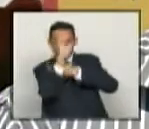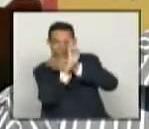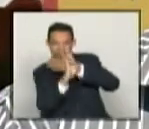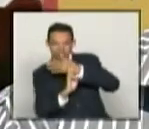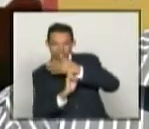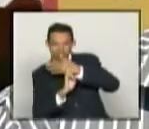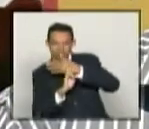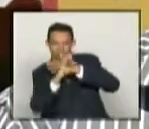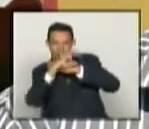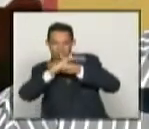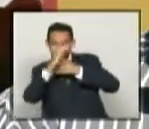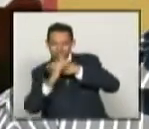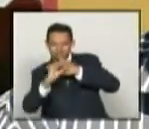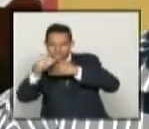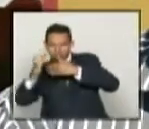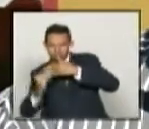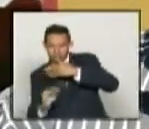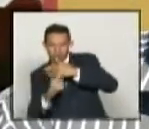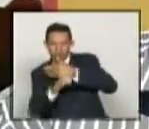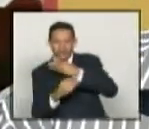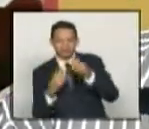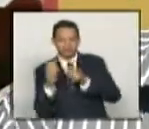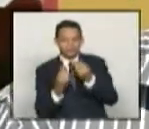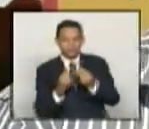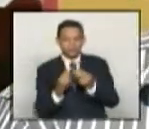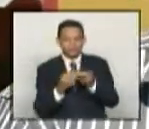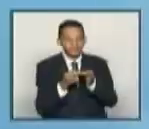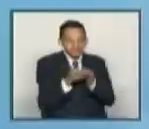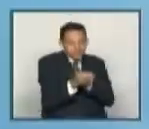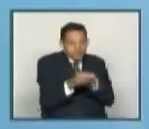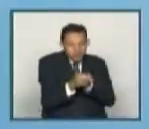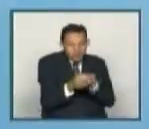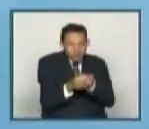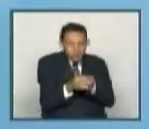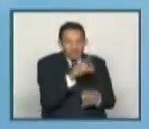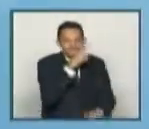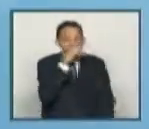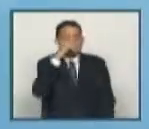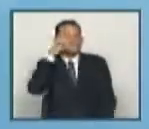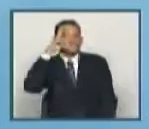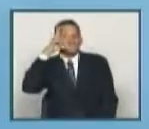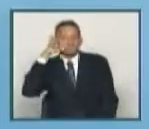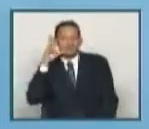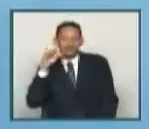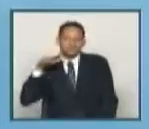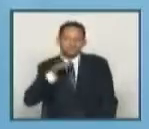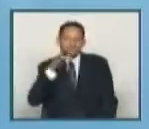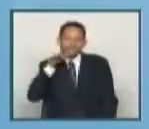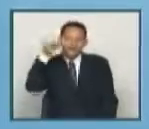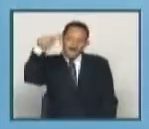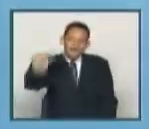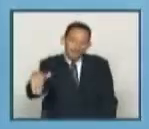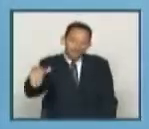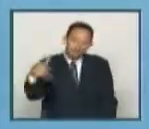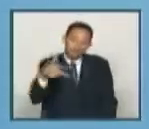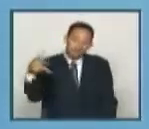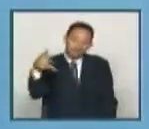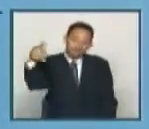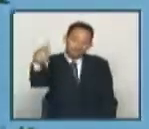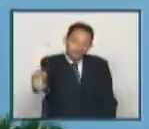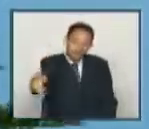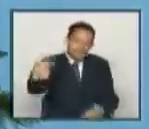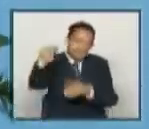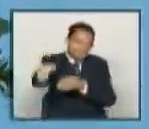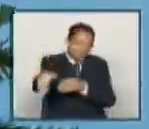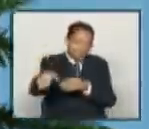los 207 kilómetros cuadrados que tiene, pues la mayoría rurales, la pendiente de muchas de las carreteras que en la gran